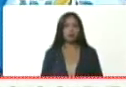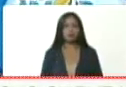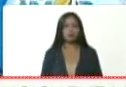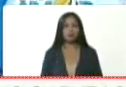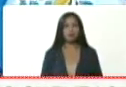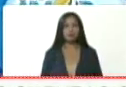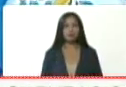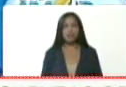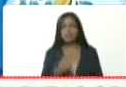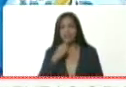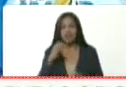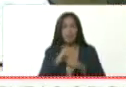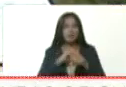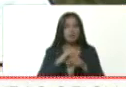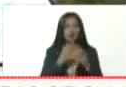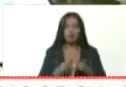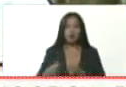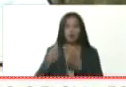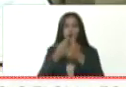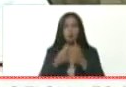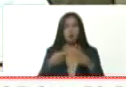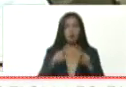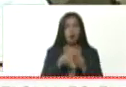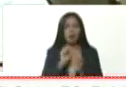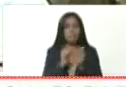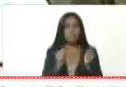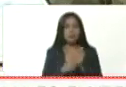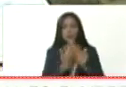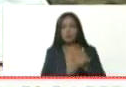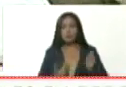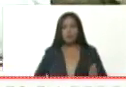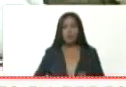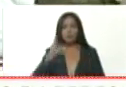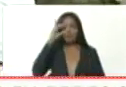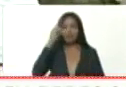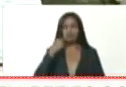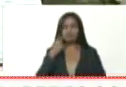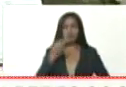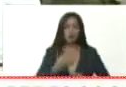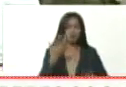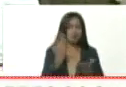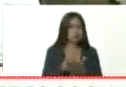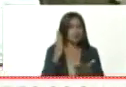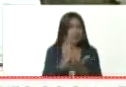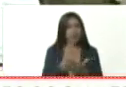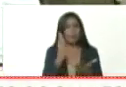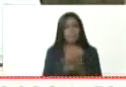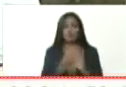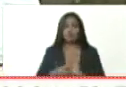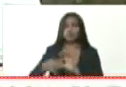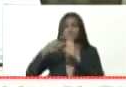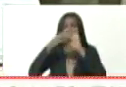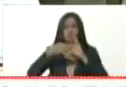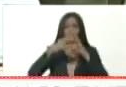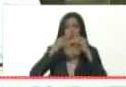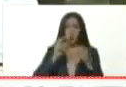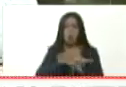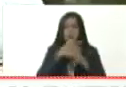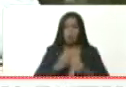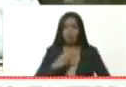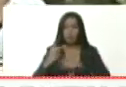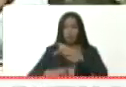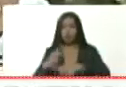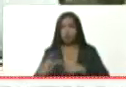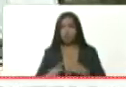a los ministros de la economía a la vicepresidenta ejecutiva del pse y rodríguez que hay que articular todas las fuerzas productivas